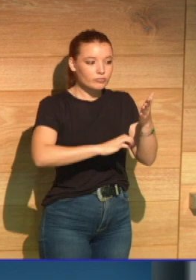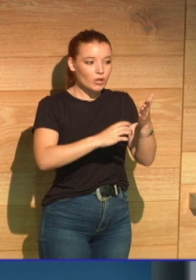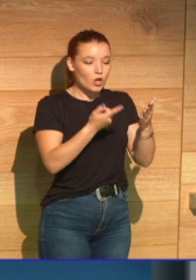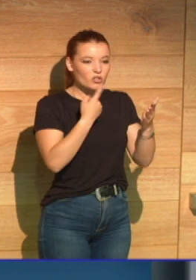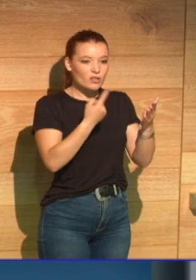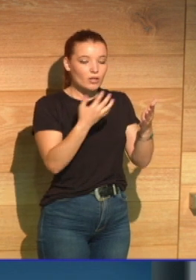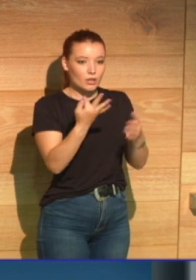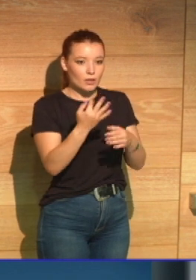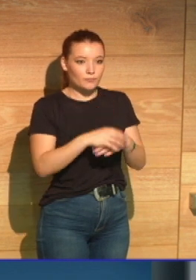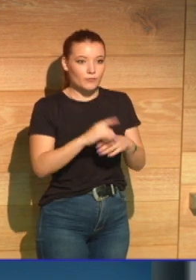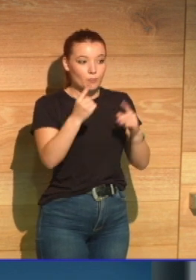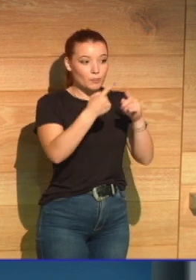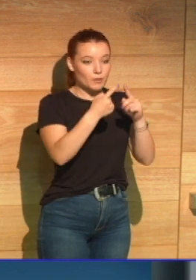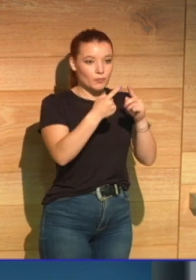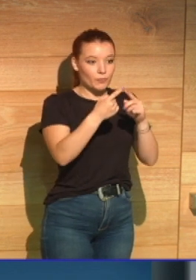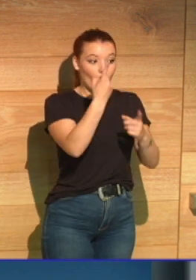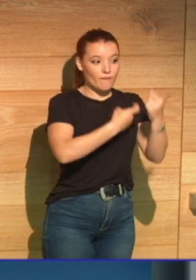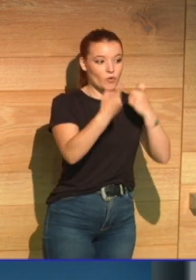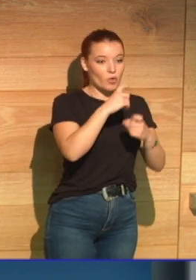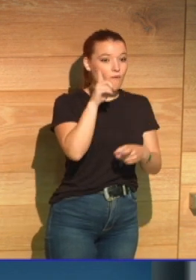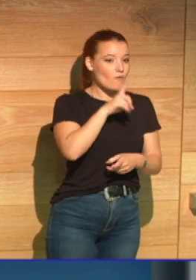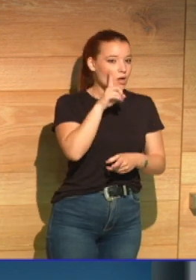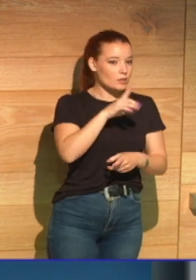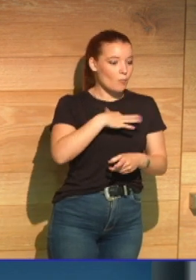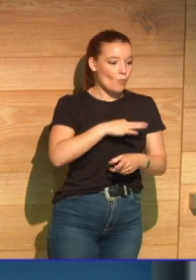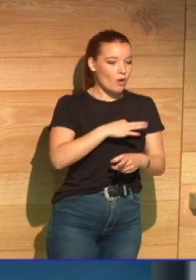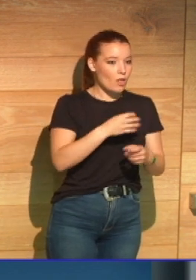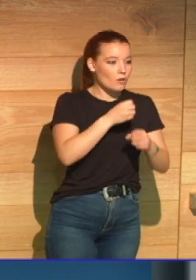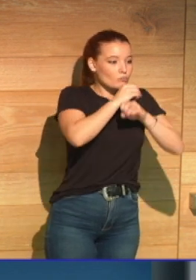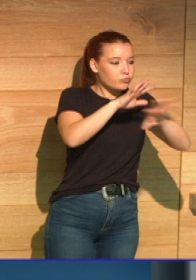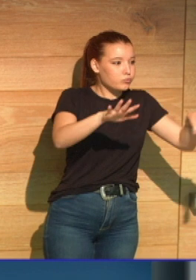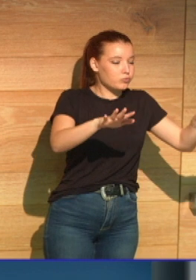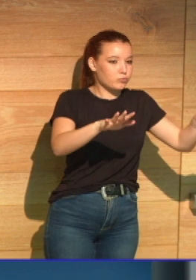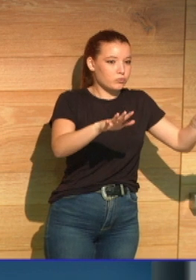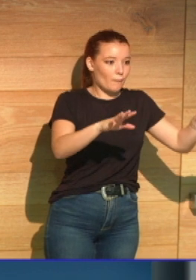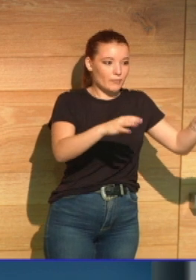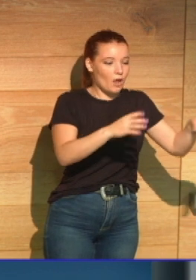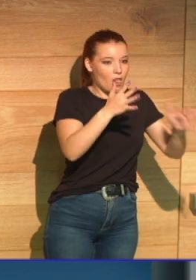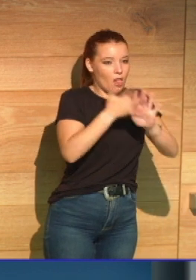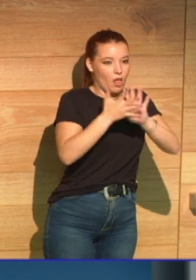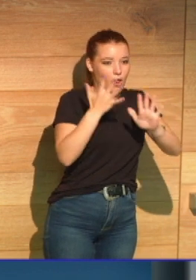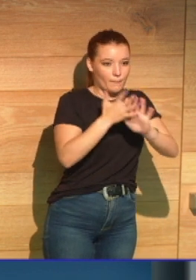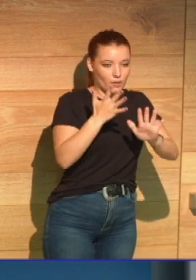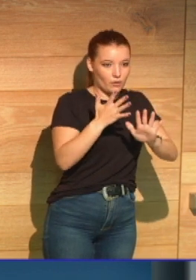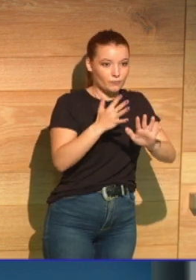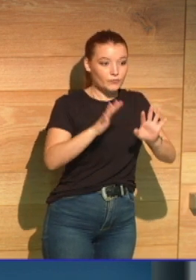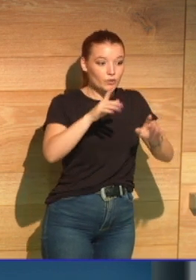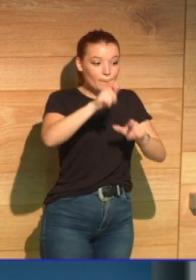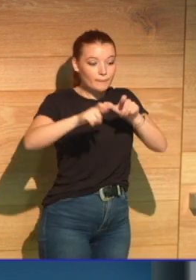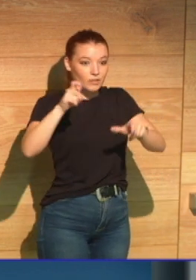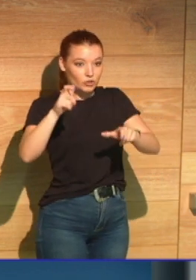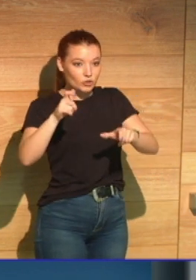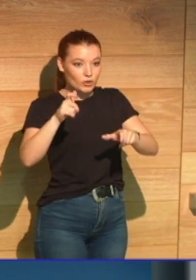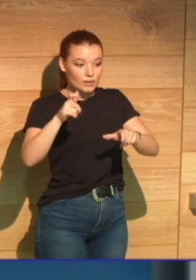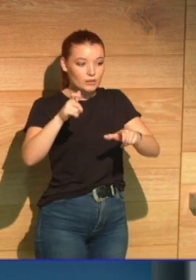que ver con cómo la información falsa se difunde más ampliamente y de forma más veloz que la información veraz, y que son las personas y no los